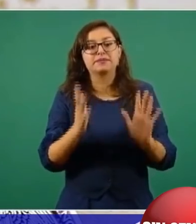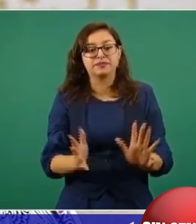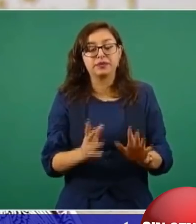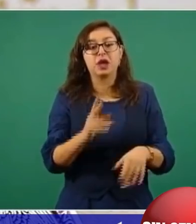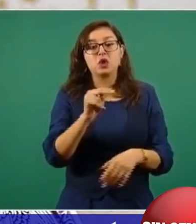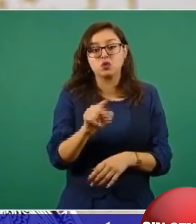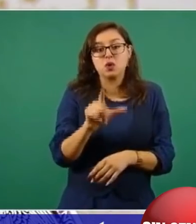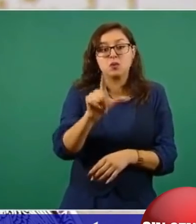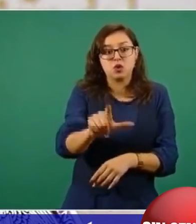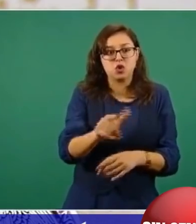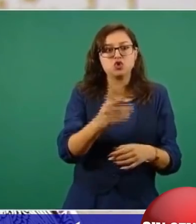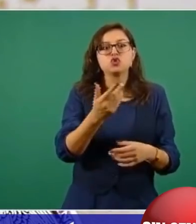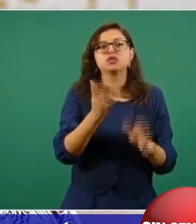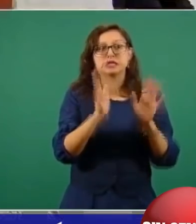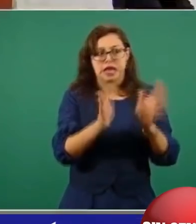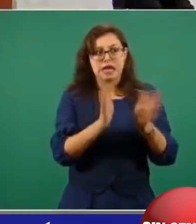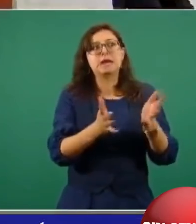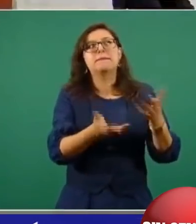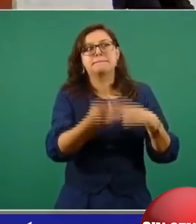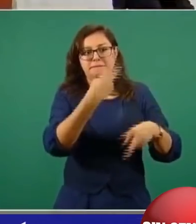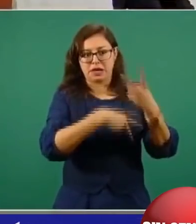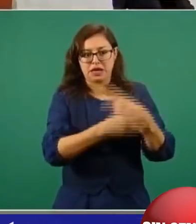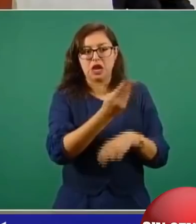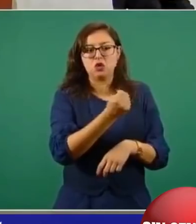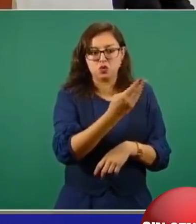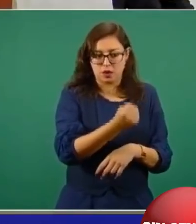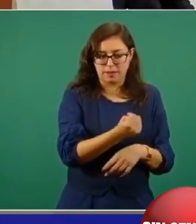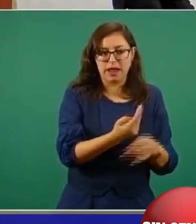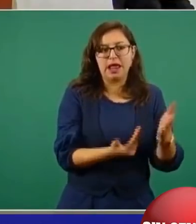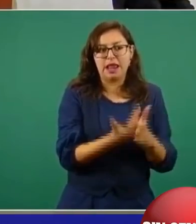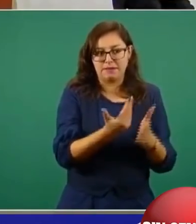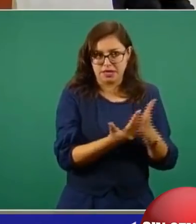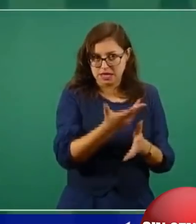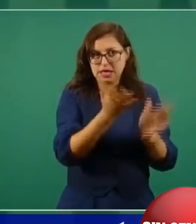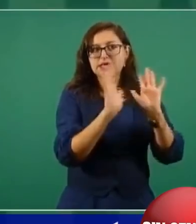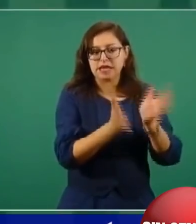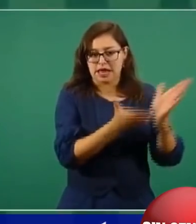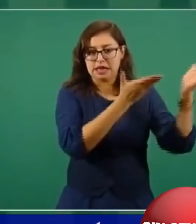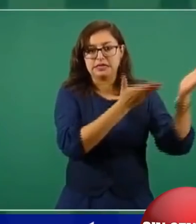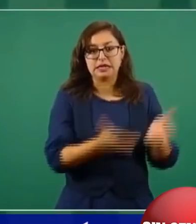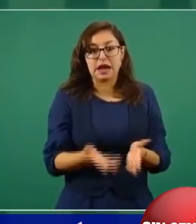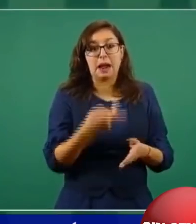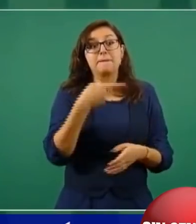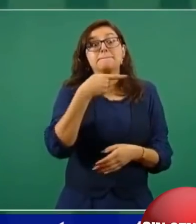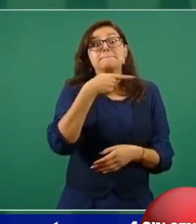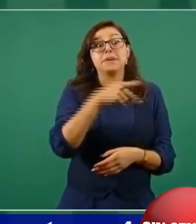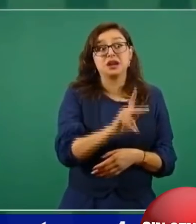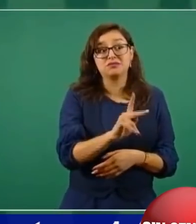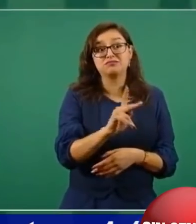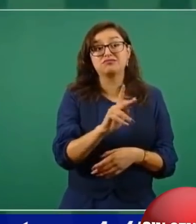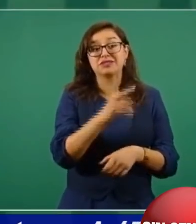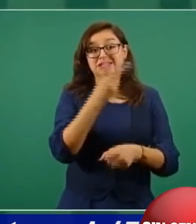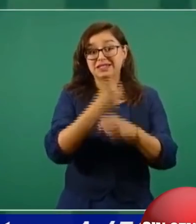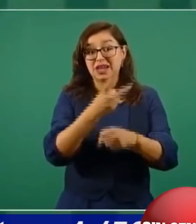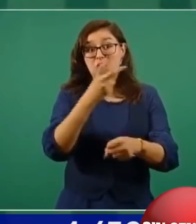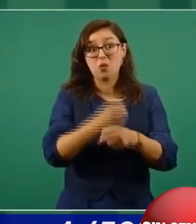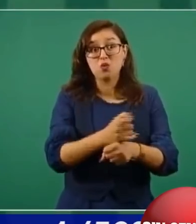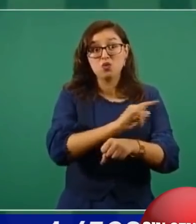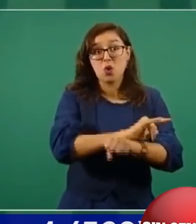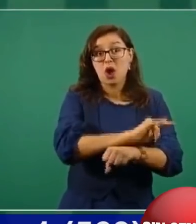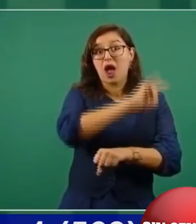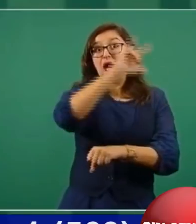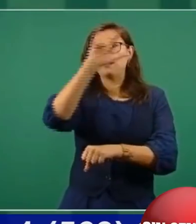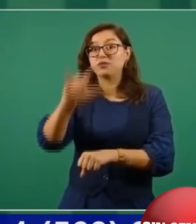otro aún está por definirse su salida. Podría haber un retraso si es que las condiciones climáticas no son favorables, pero obviamente en cuanto se